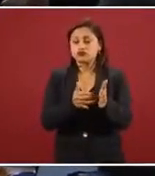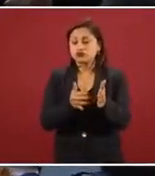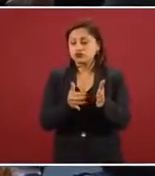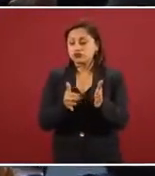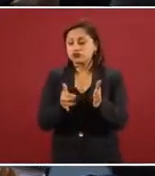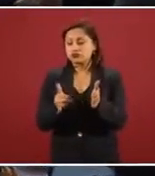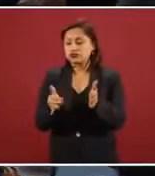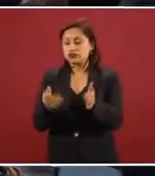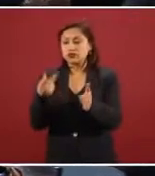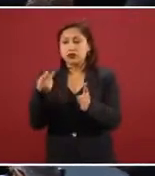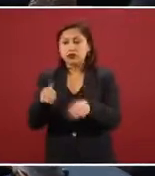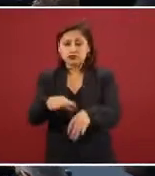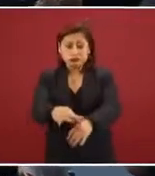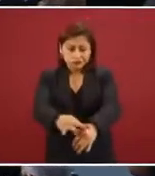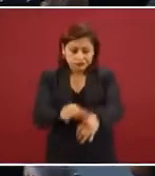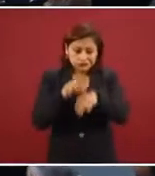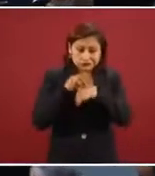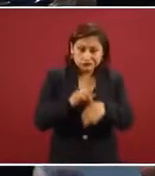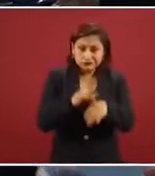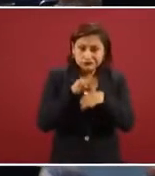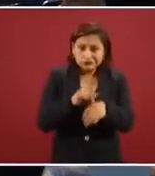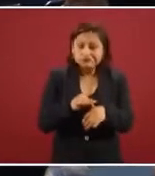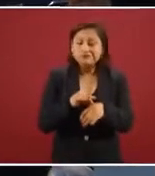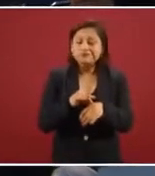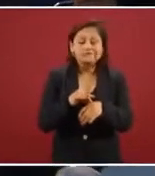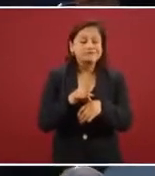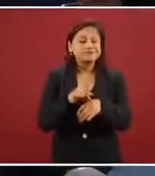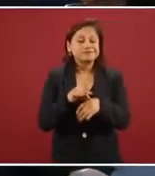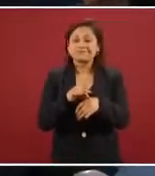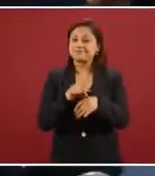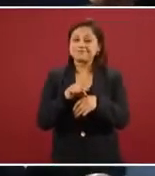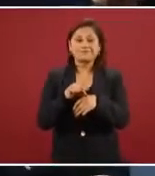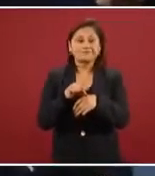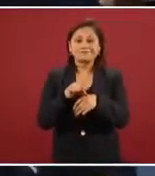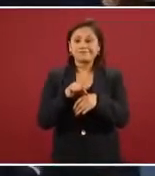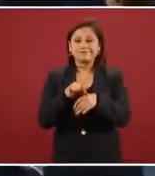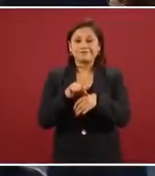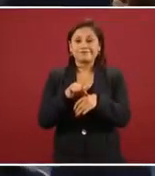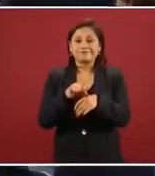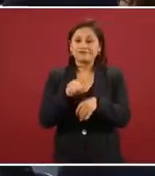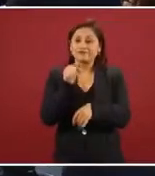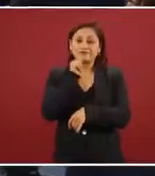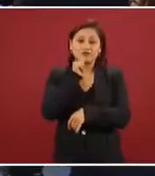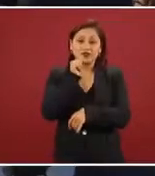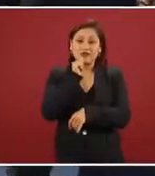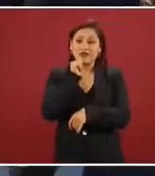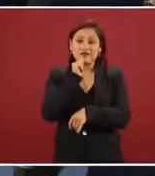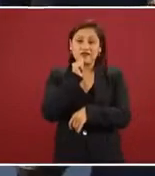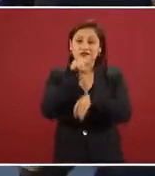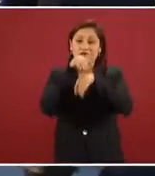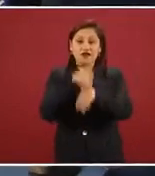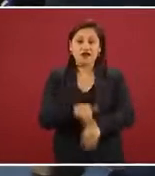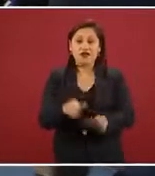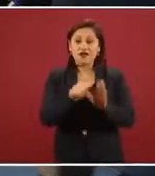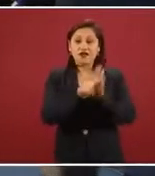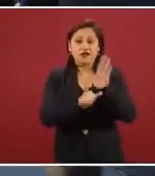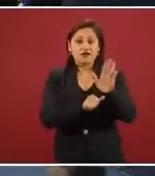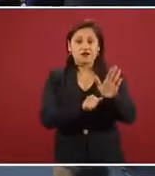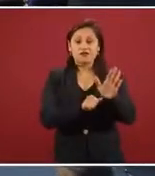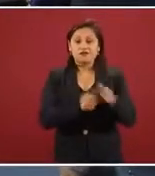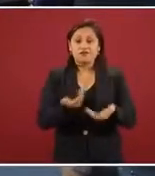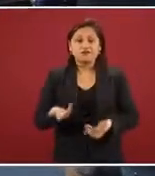práctica en los hechos todavía no se cumple con